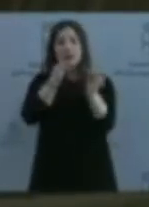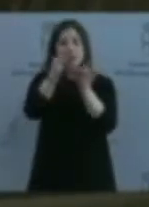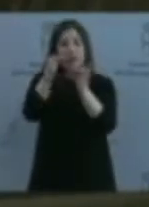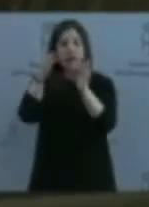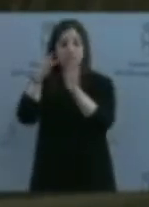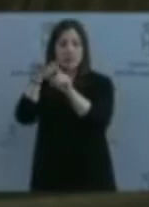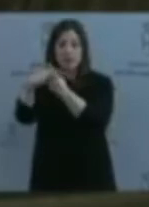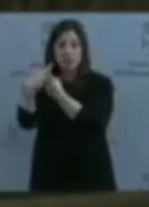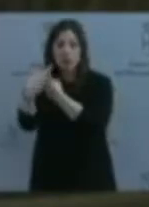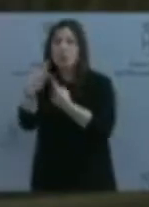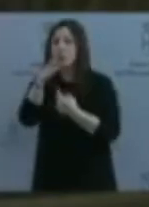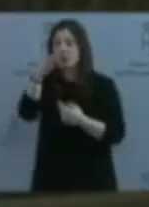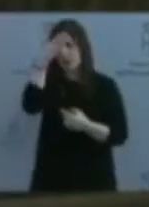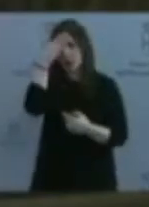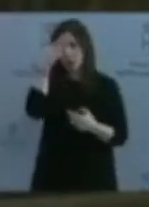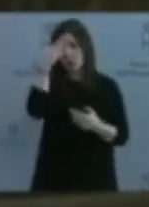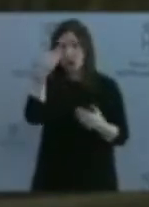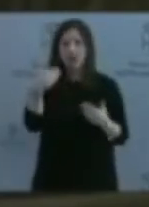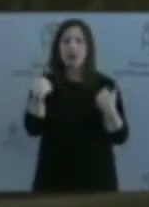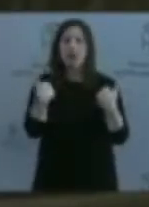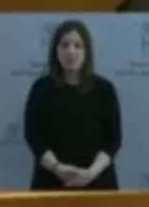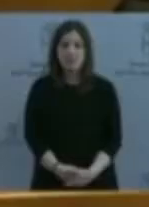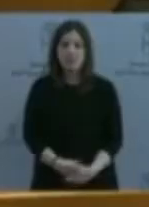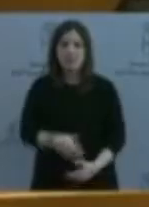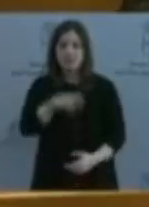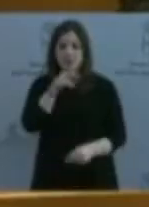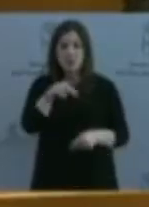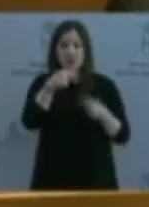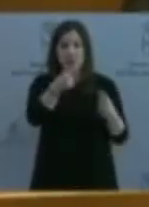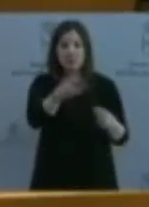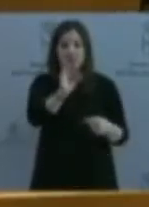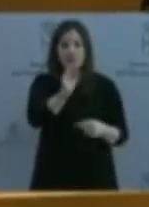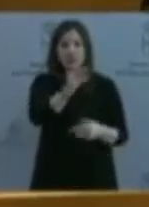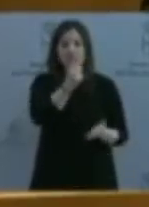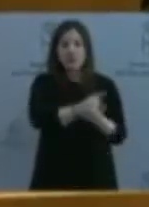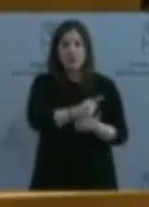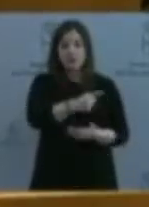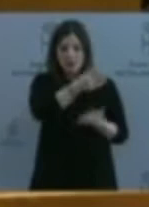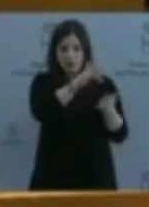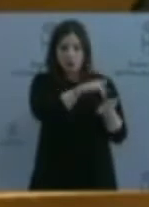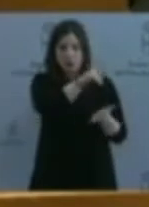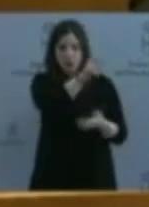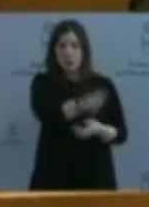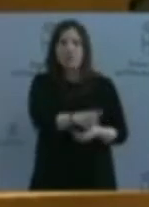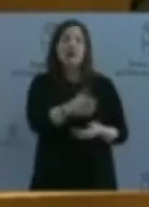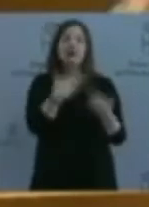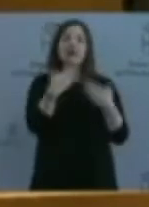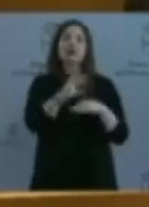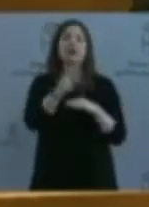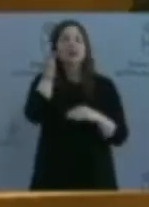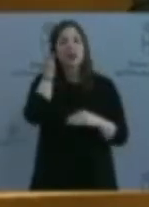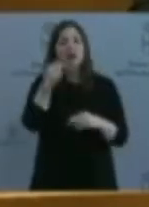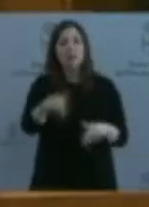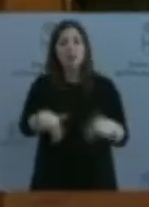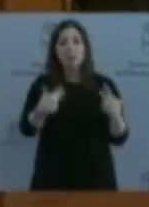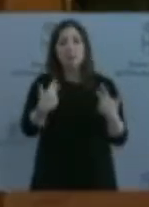del prerrománico asturiano es correcta en todos los casos. Muchas gracias, señora consellera. Permítame 30 segundos y da esta fecha